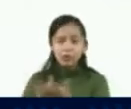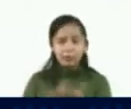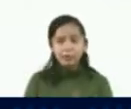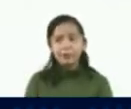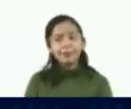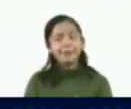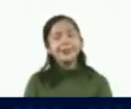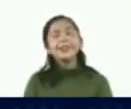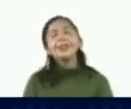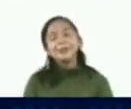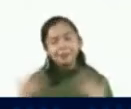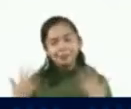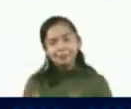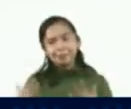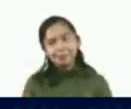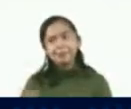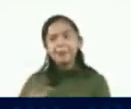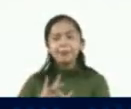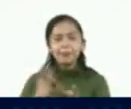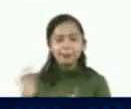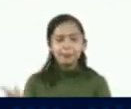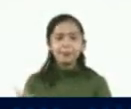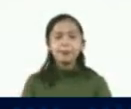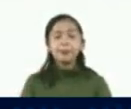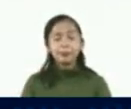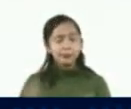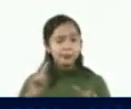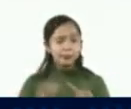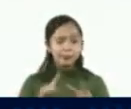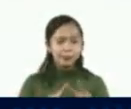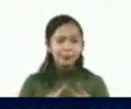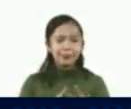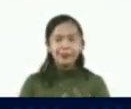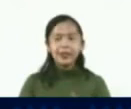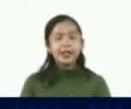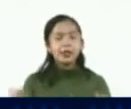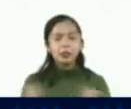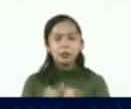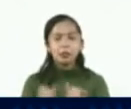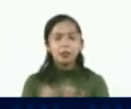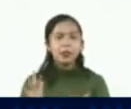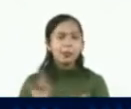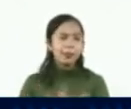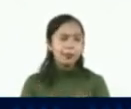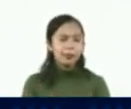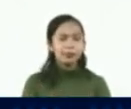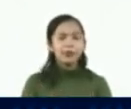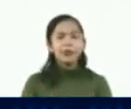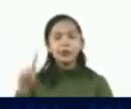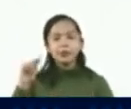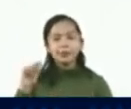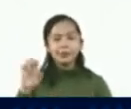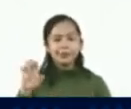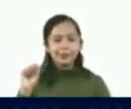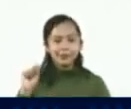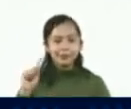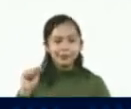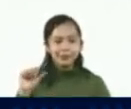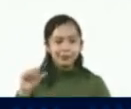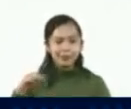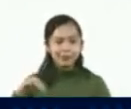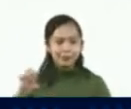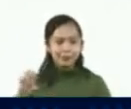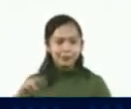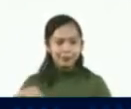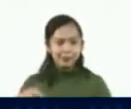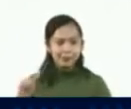recibido de parte de ustedes. Lo segundo, pues todos los apoyos que se dan en la jornada de testamentos,